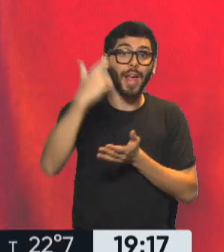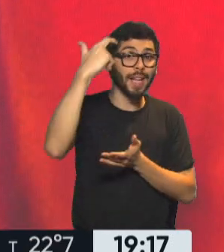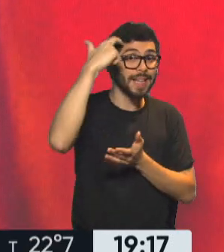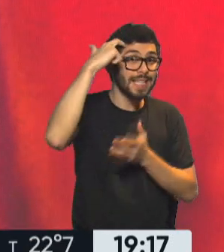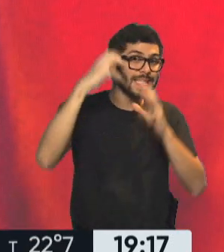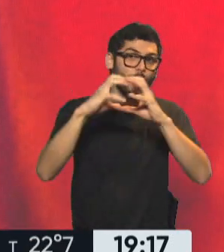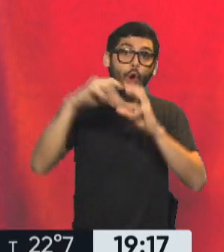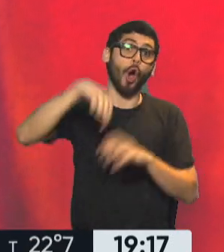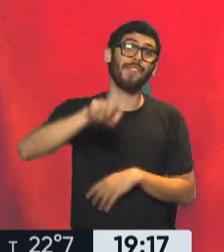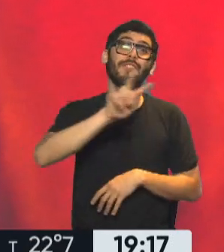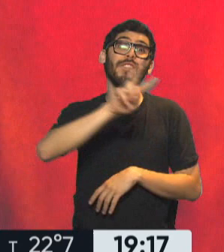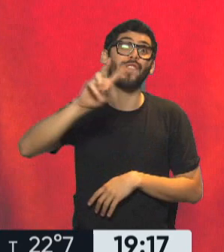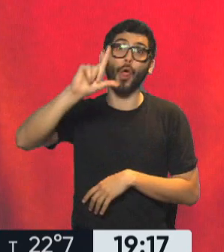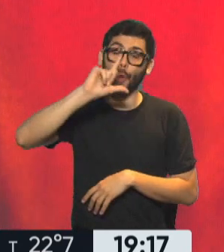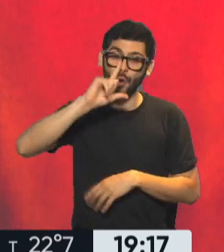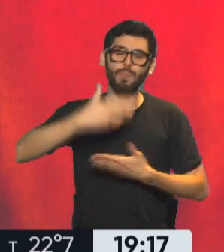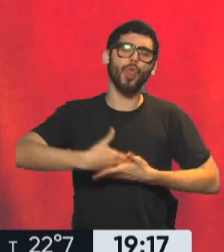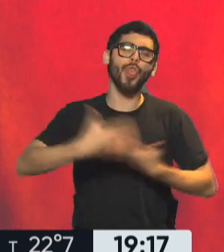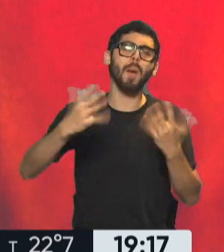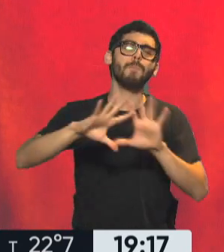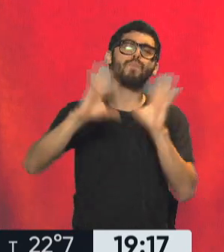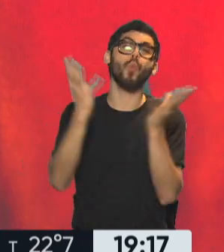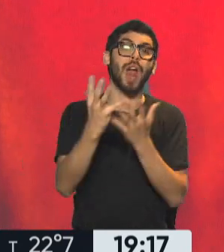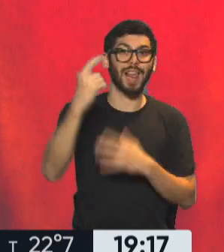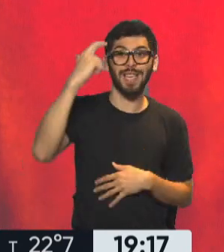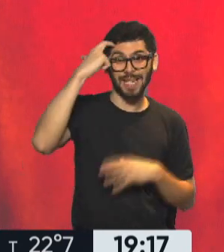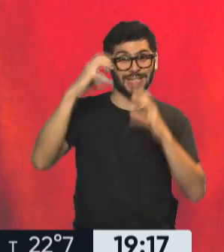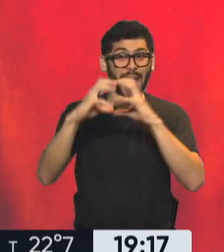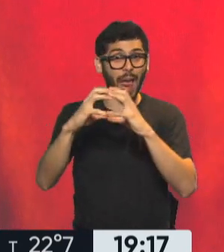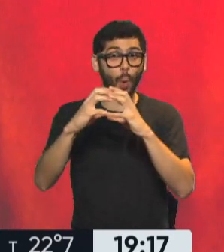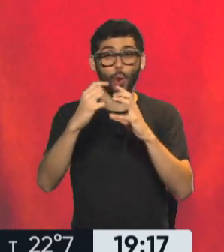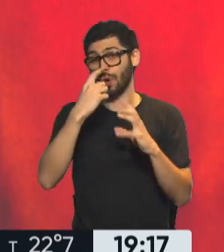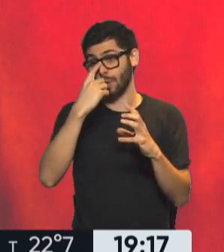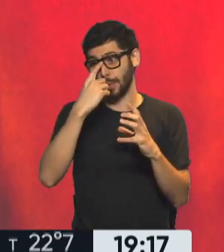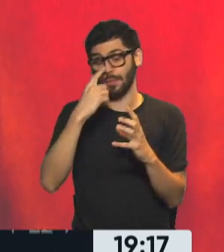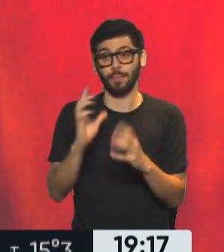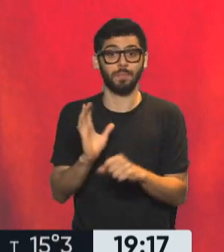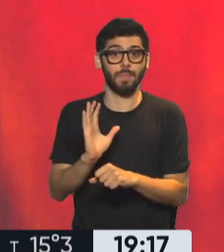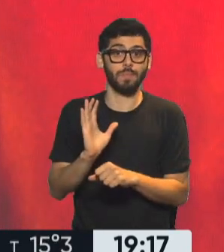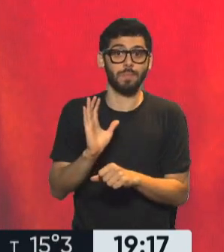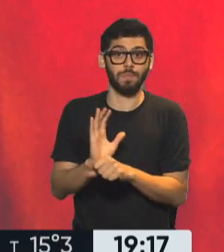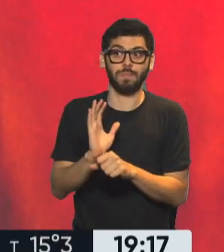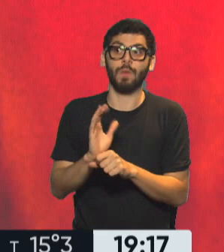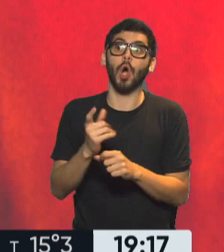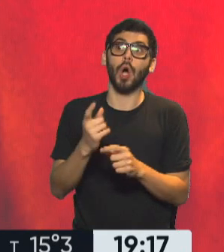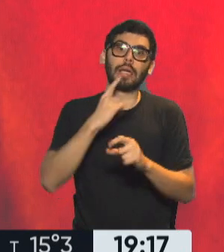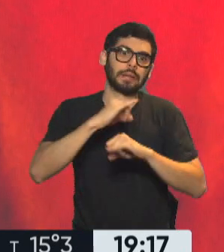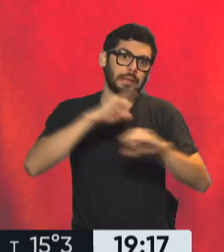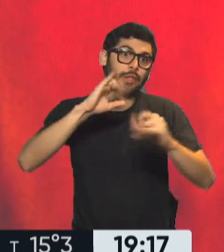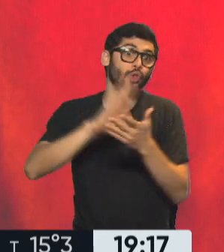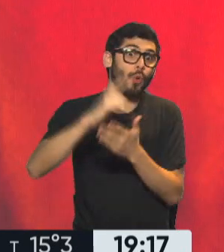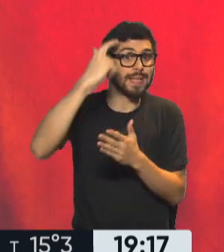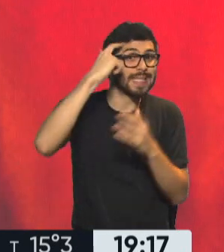de julio, se celebra el Día Mundial del Cerebro con el objetivo de concientizar sobre la actividad cerebral por un lado, pero